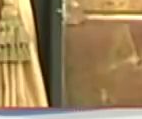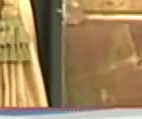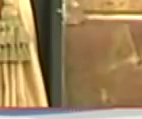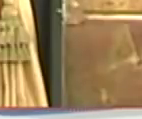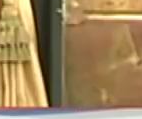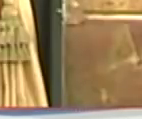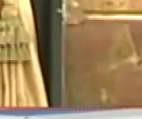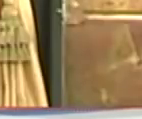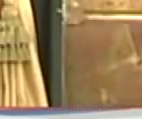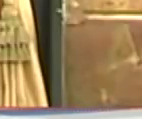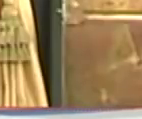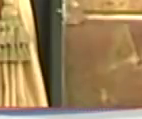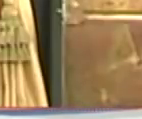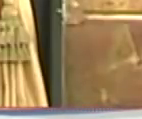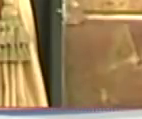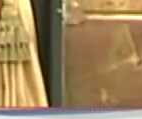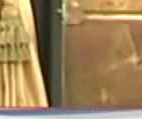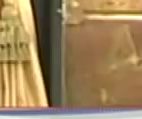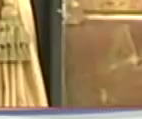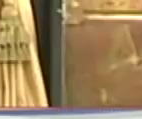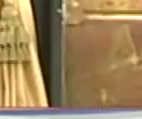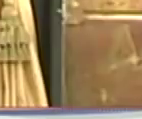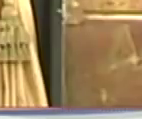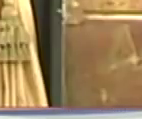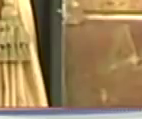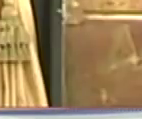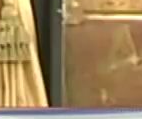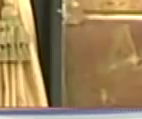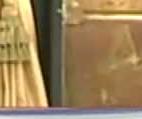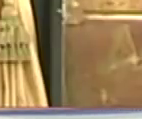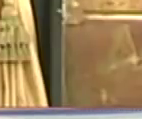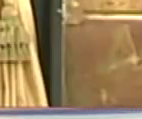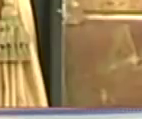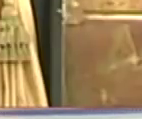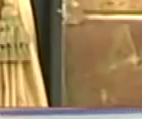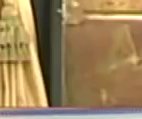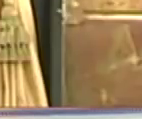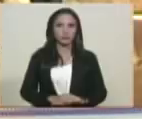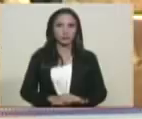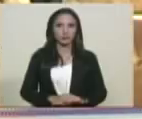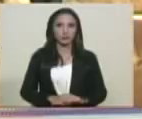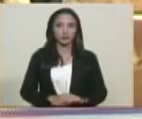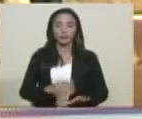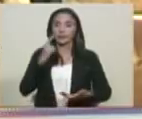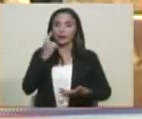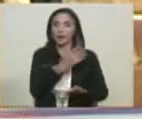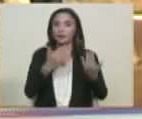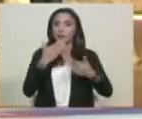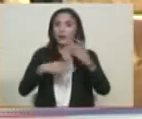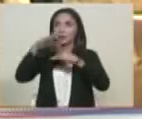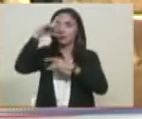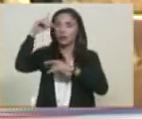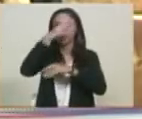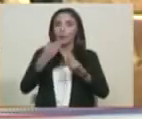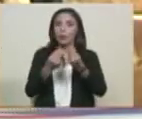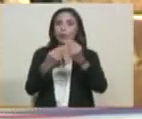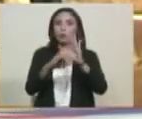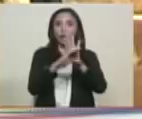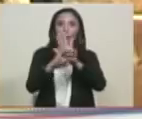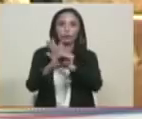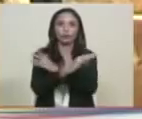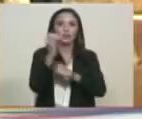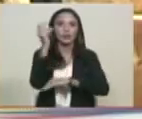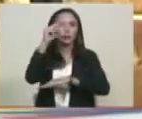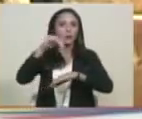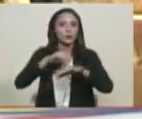la soberana Asamblea Nacional Constituyente, gracias a Dios tenemos una Asamblea Nacional Constituyente que acompañe y apoye con toda